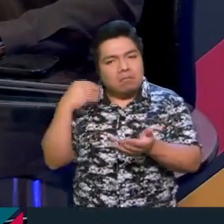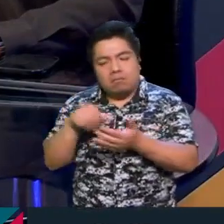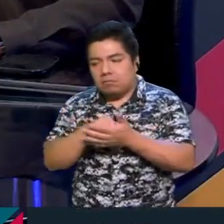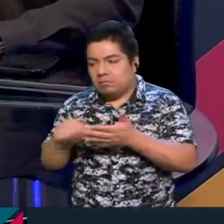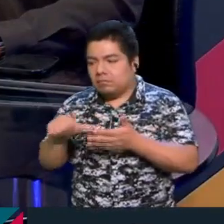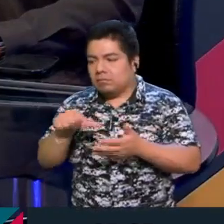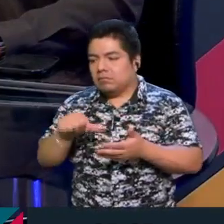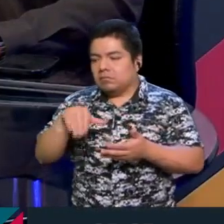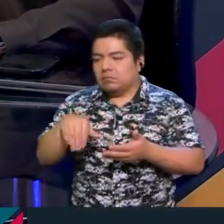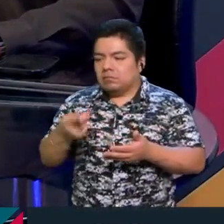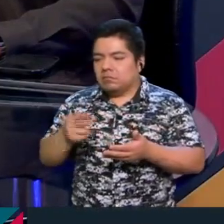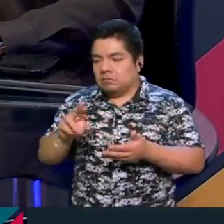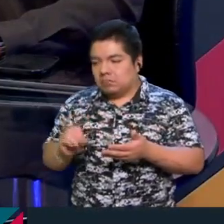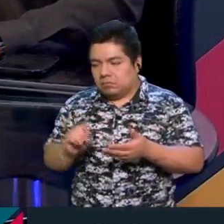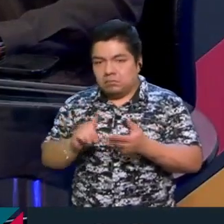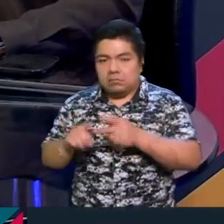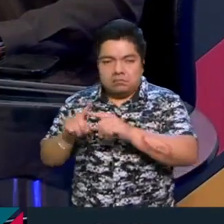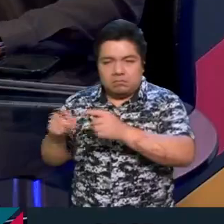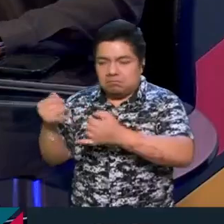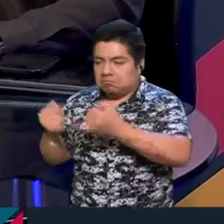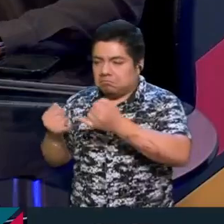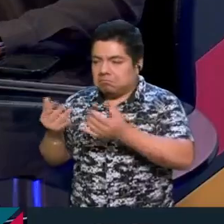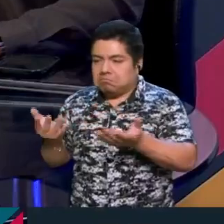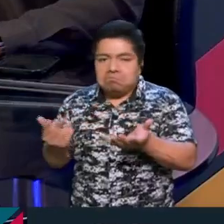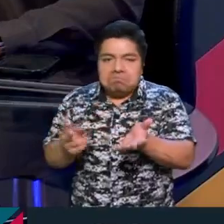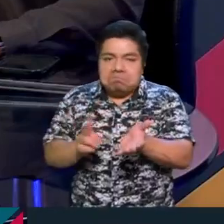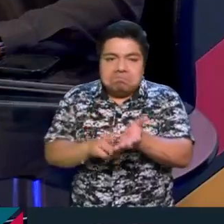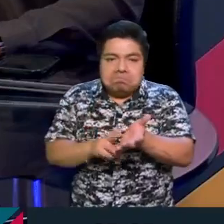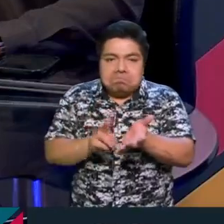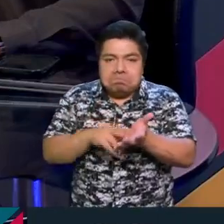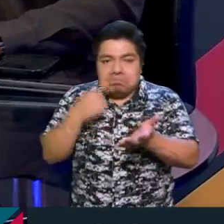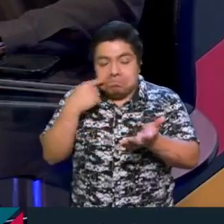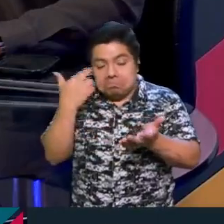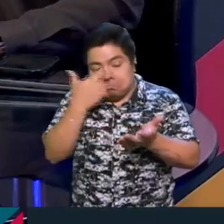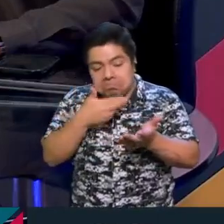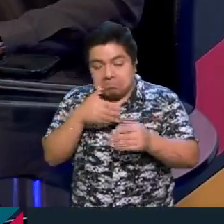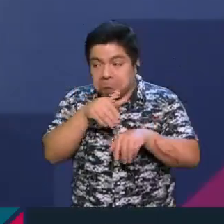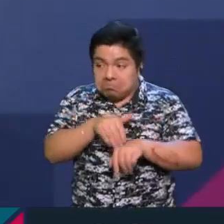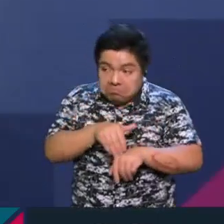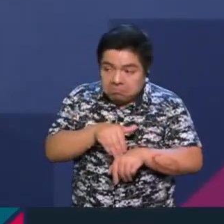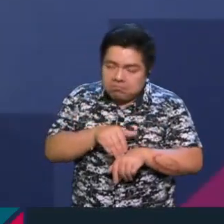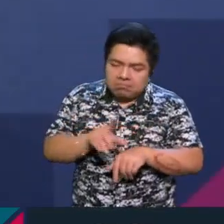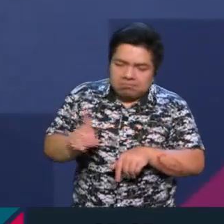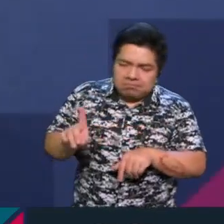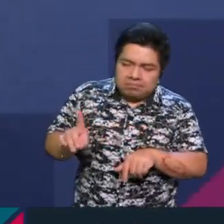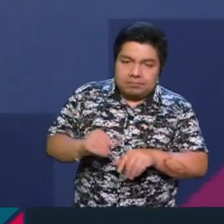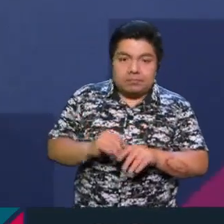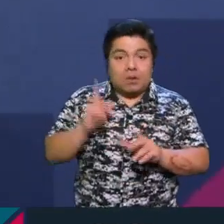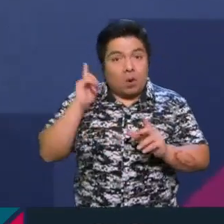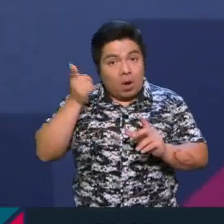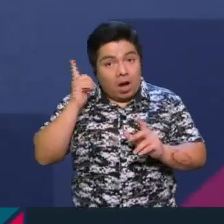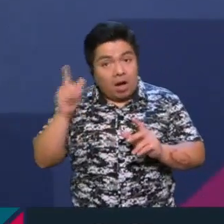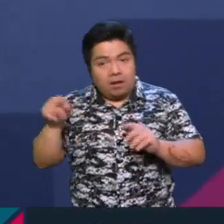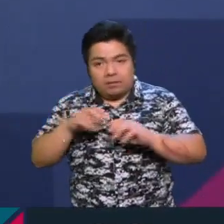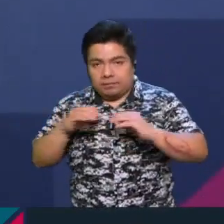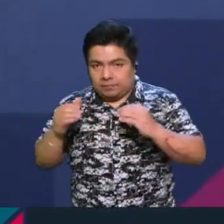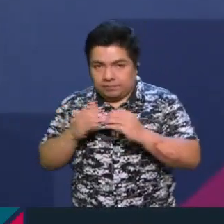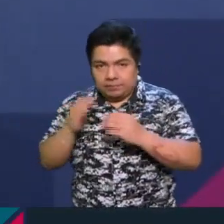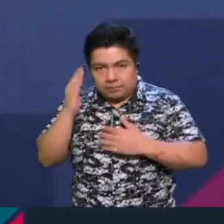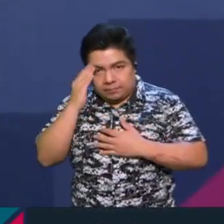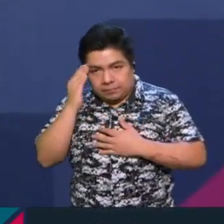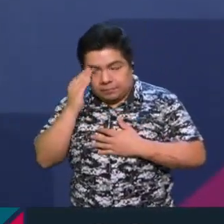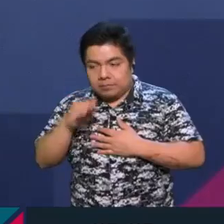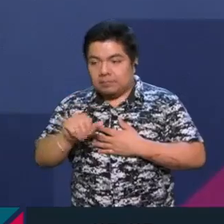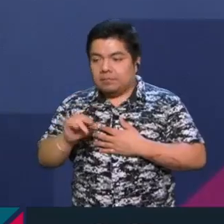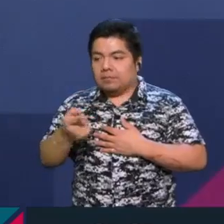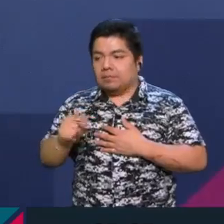que han emitido jueces, pues no tendrían ni siquiera que ser acatadas. Ahora, yo espero que ministros de la Corte, como la ministra